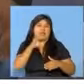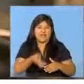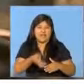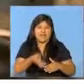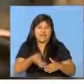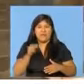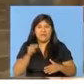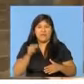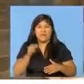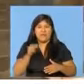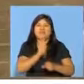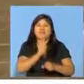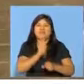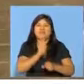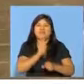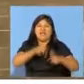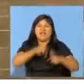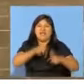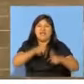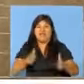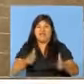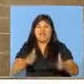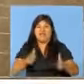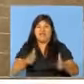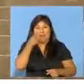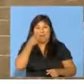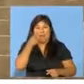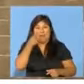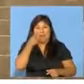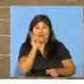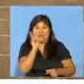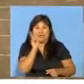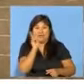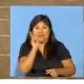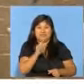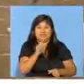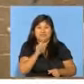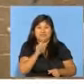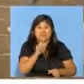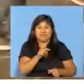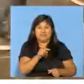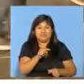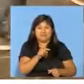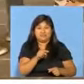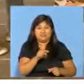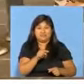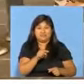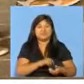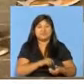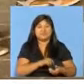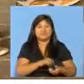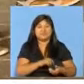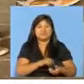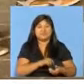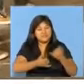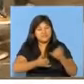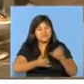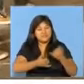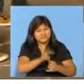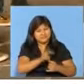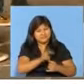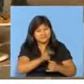chicos lo han armado y ahí está lo estamos viendo en cámara bueno cuenta nuestra experiencia y tu nombre antes que nada